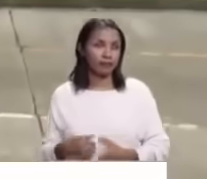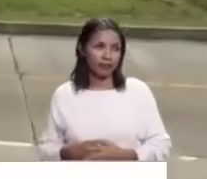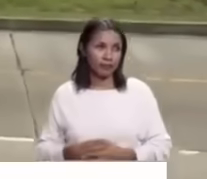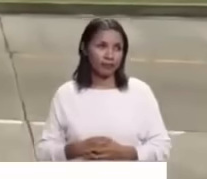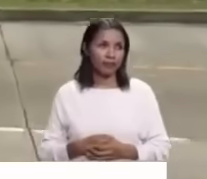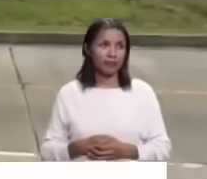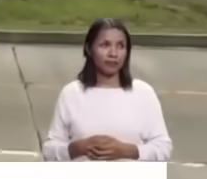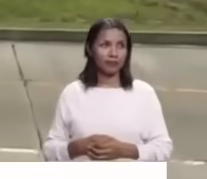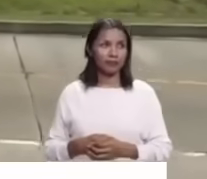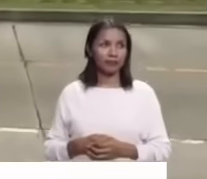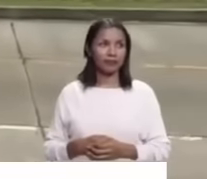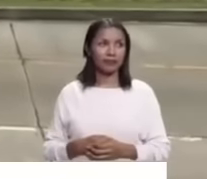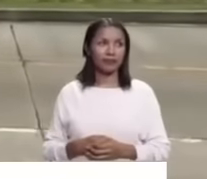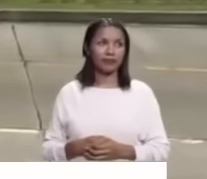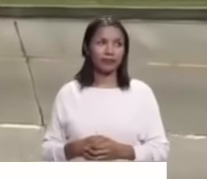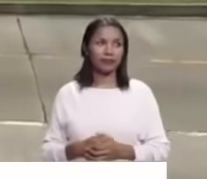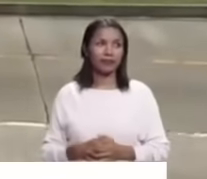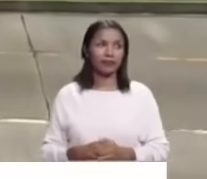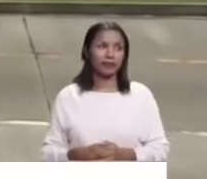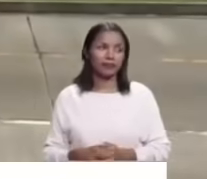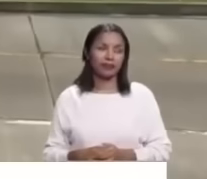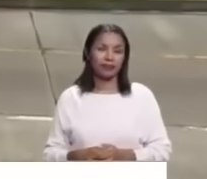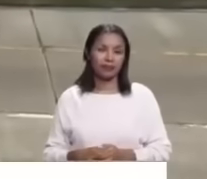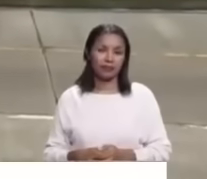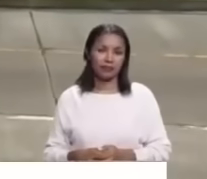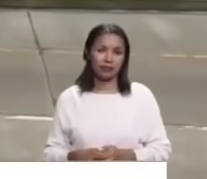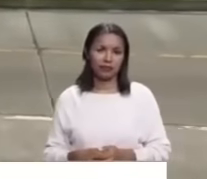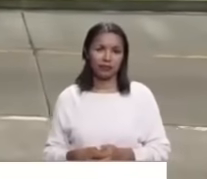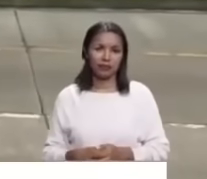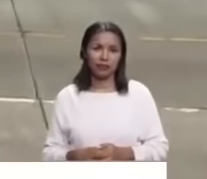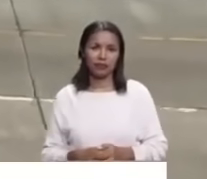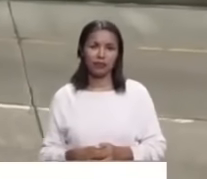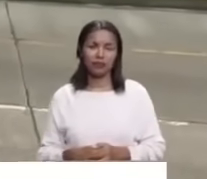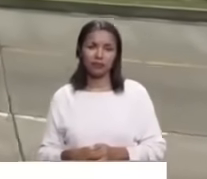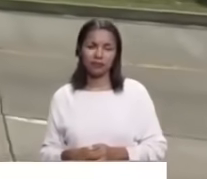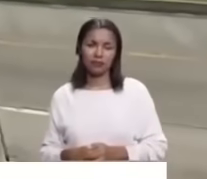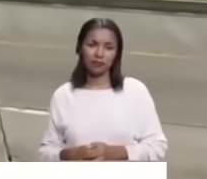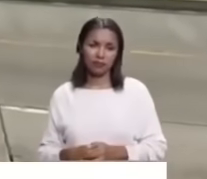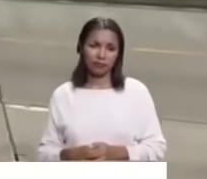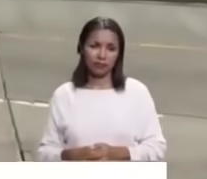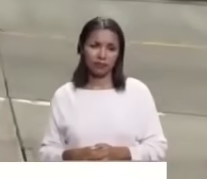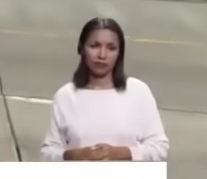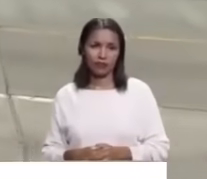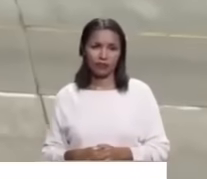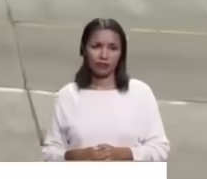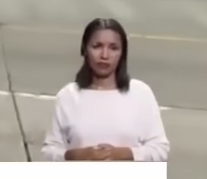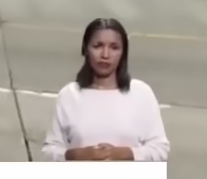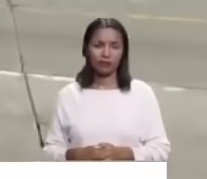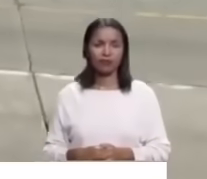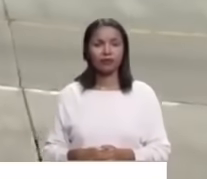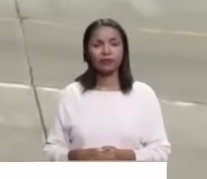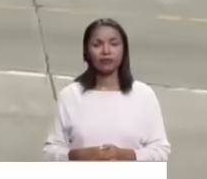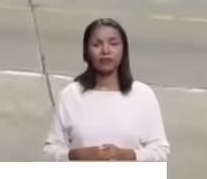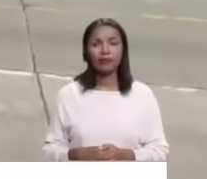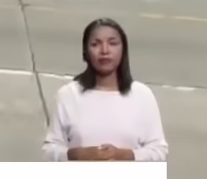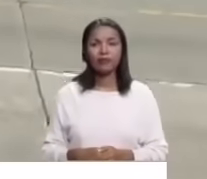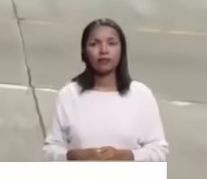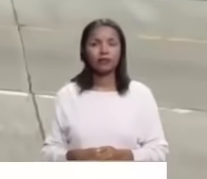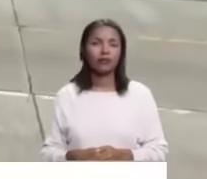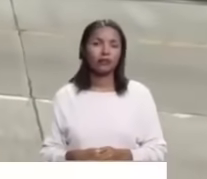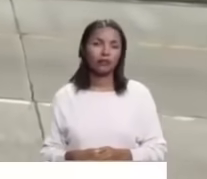que se da la intervención por parte de las autoridades competentes. Maciel. Bueno, conversábamos